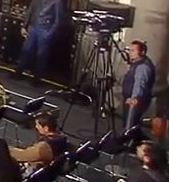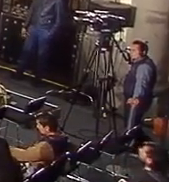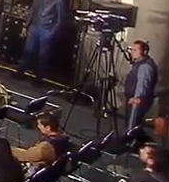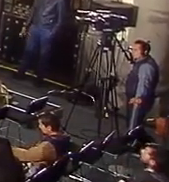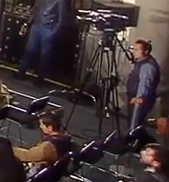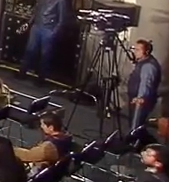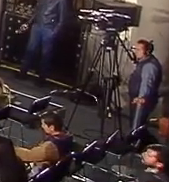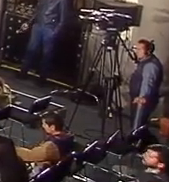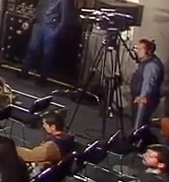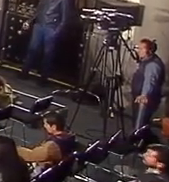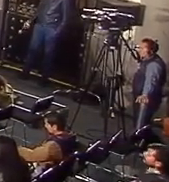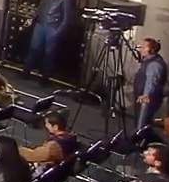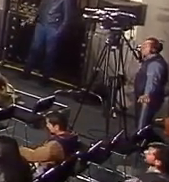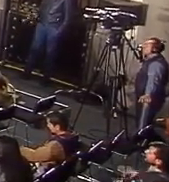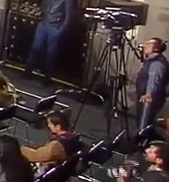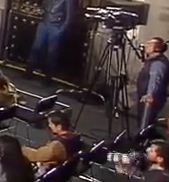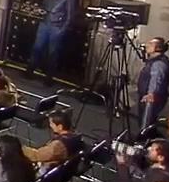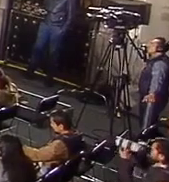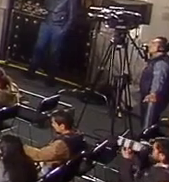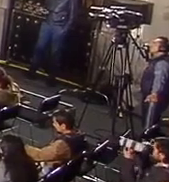el aparatito.